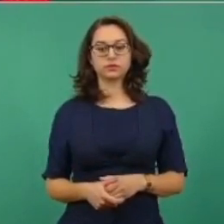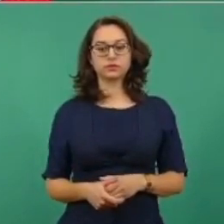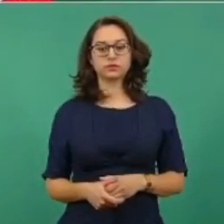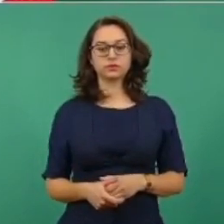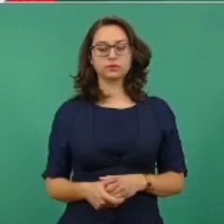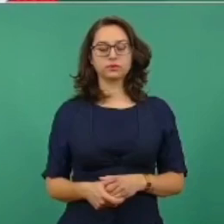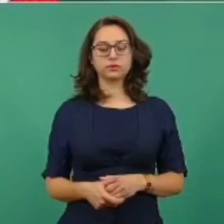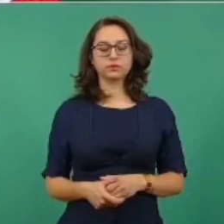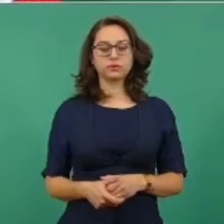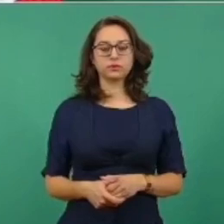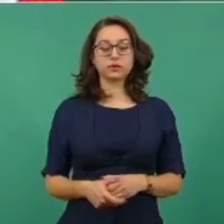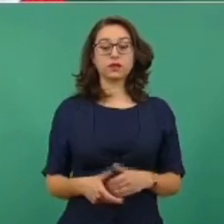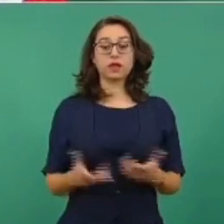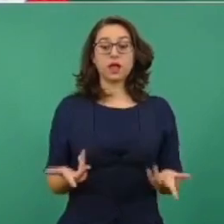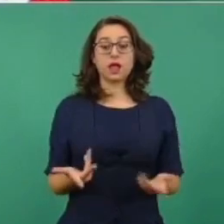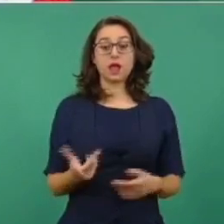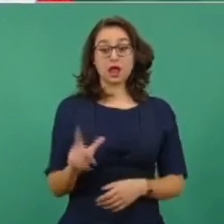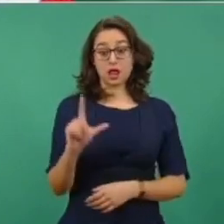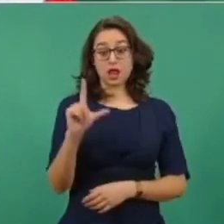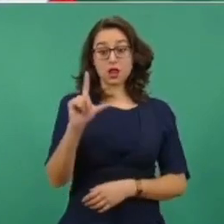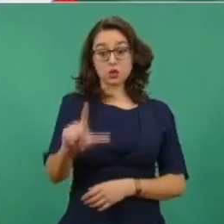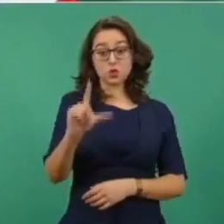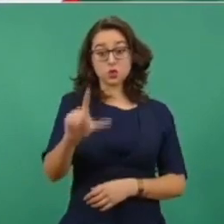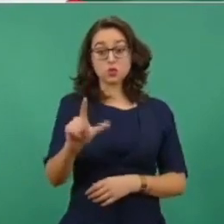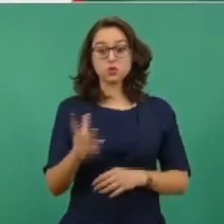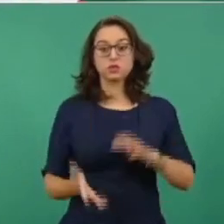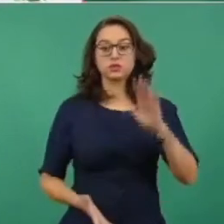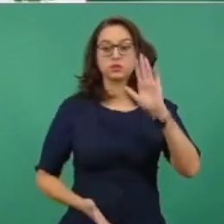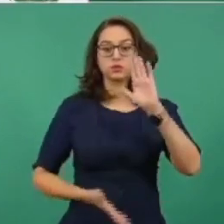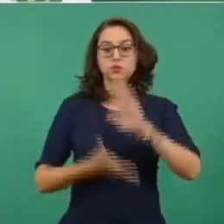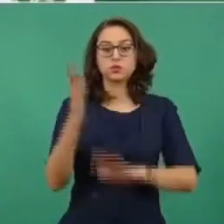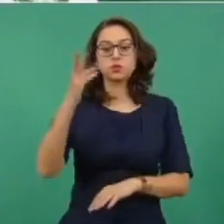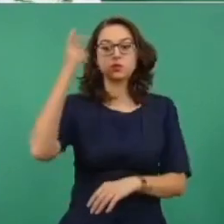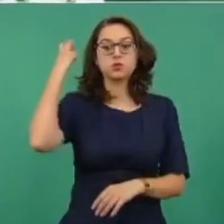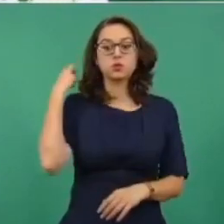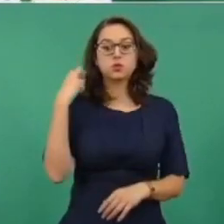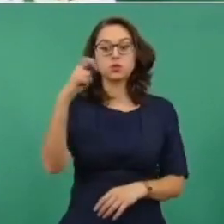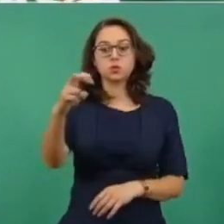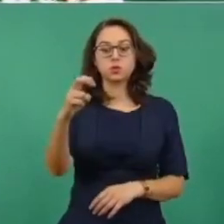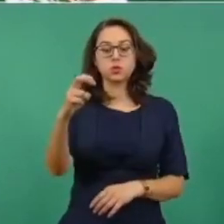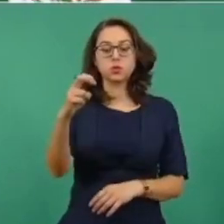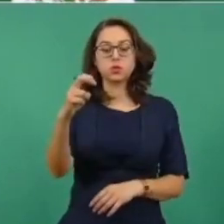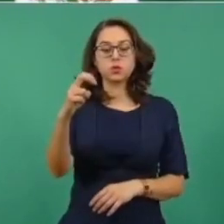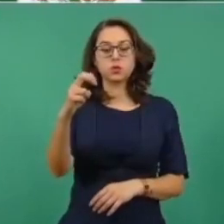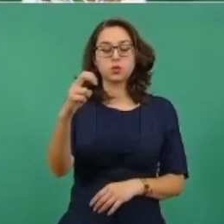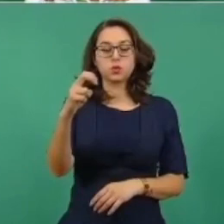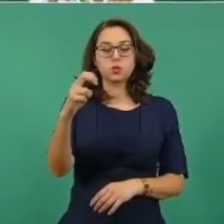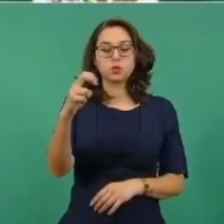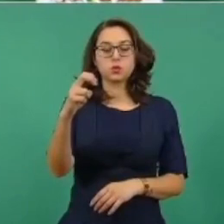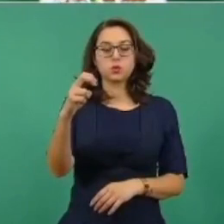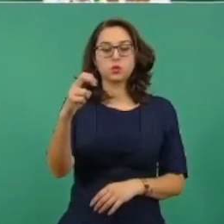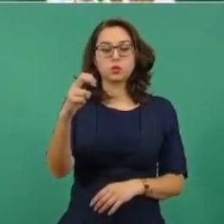vamos a una gira a los límites de